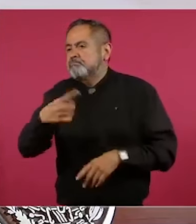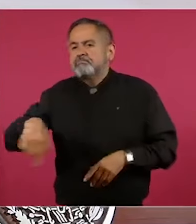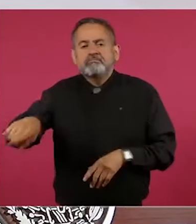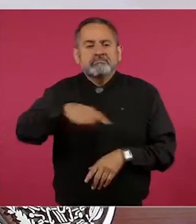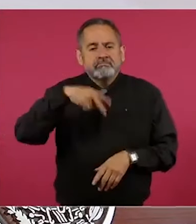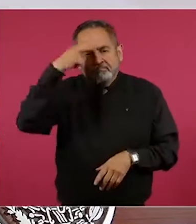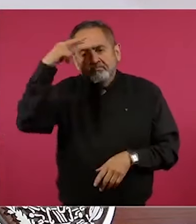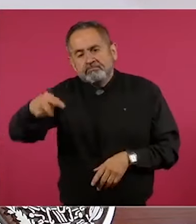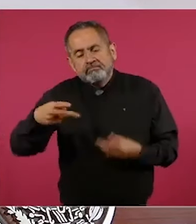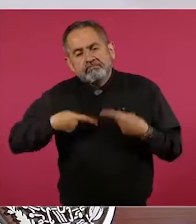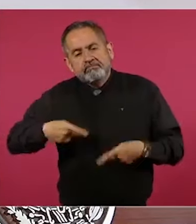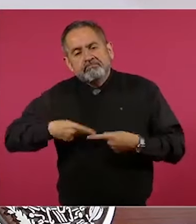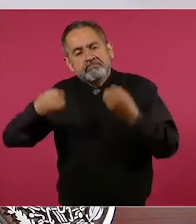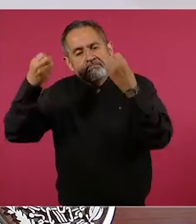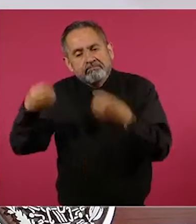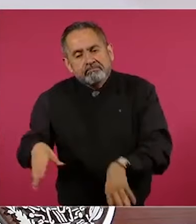México.